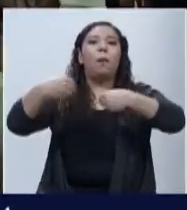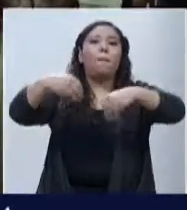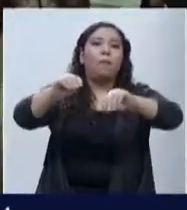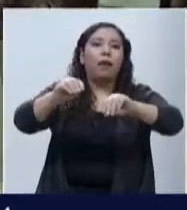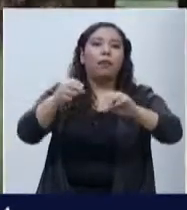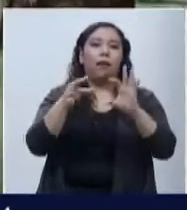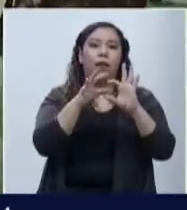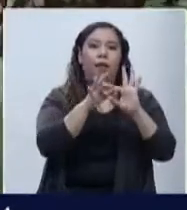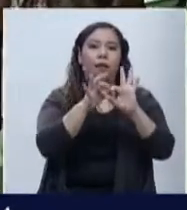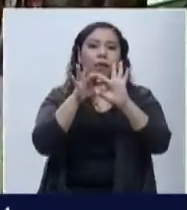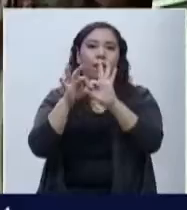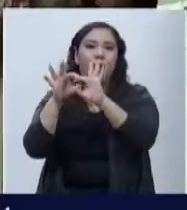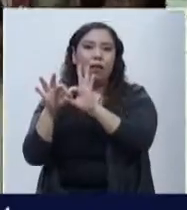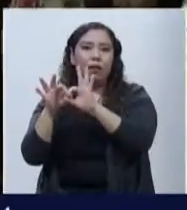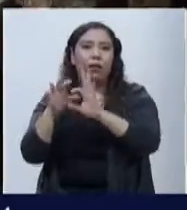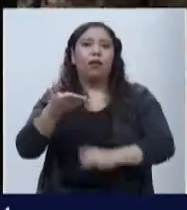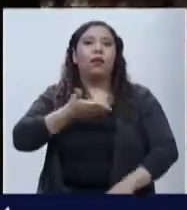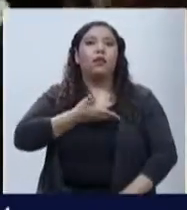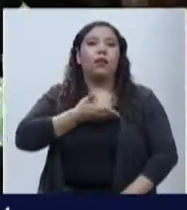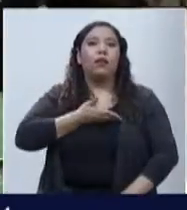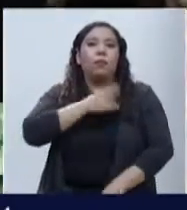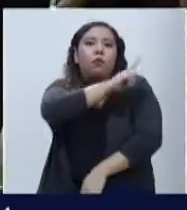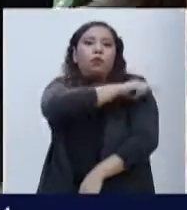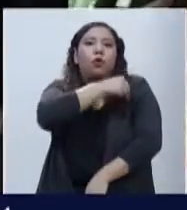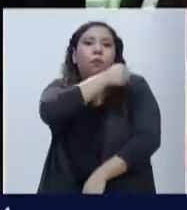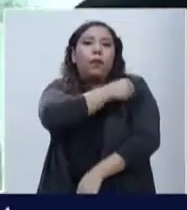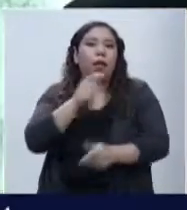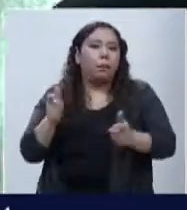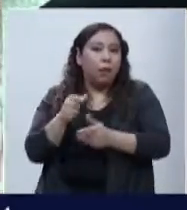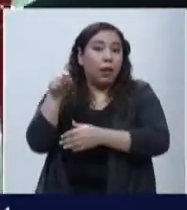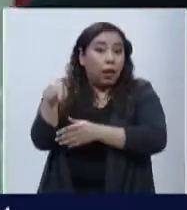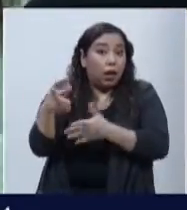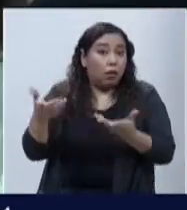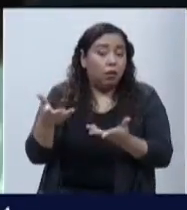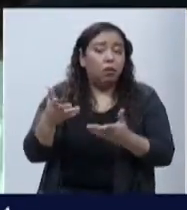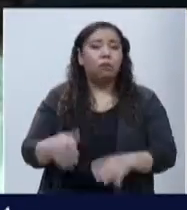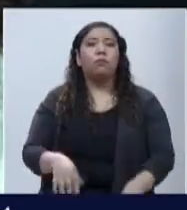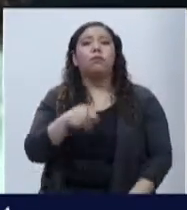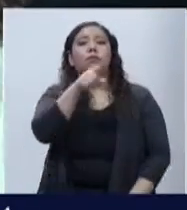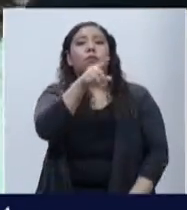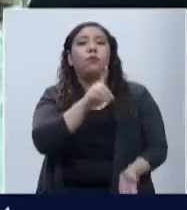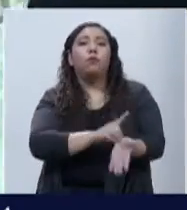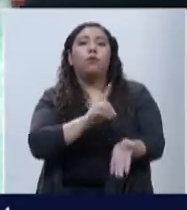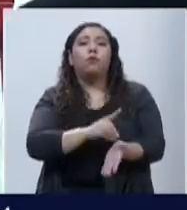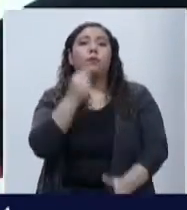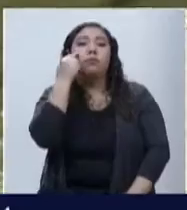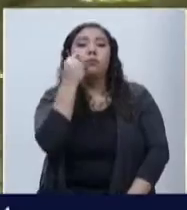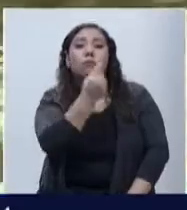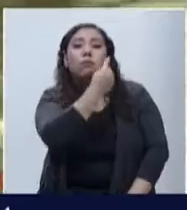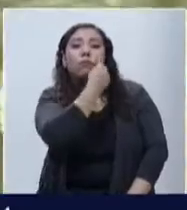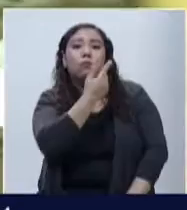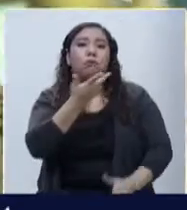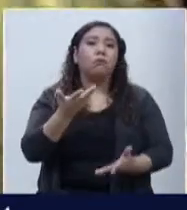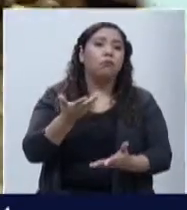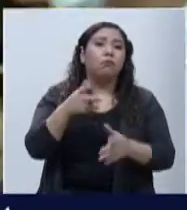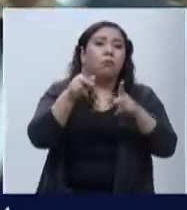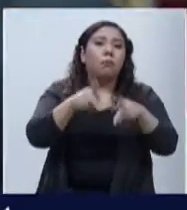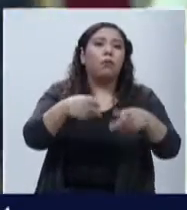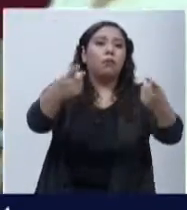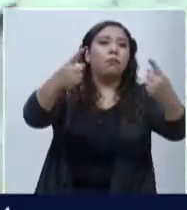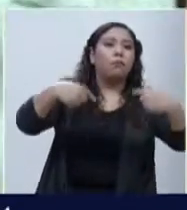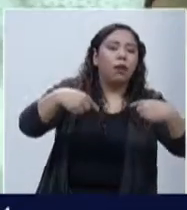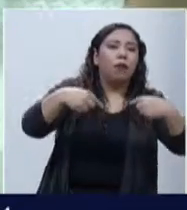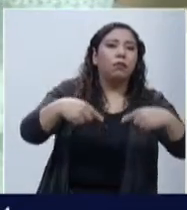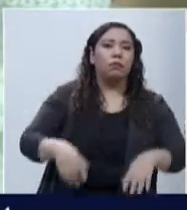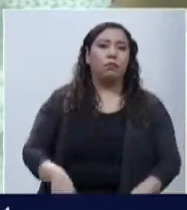y aquí también hay una clínica como decías hay un oftalmólogo muy importante donde la gente viene a realizarse y digamos que a la